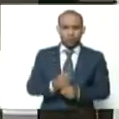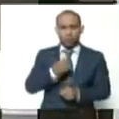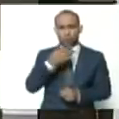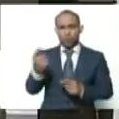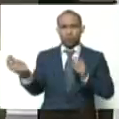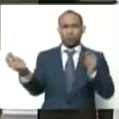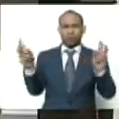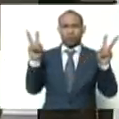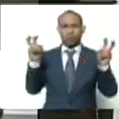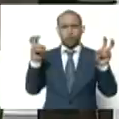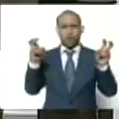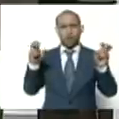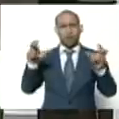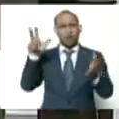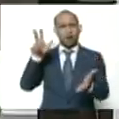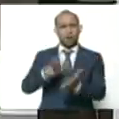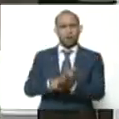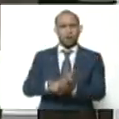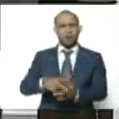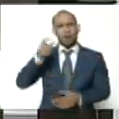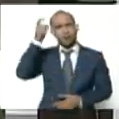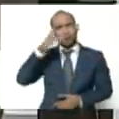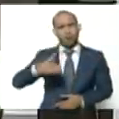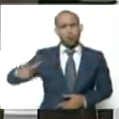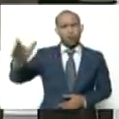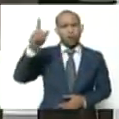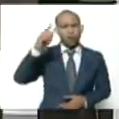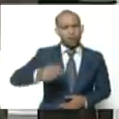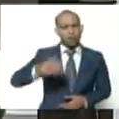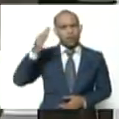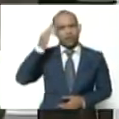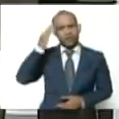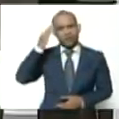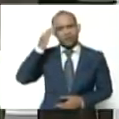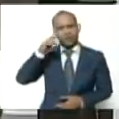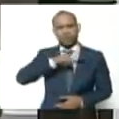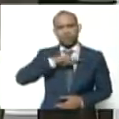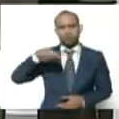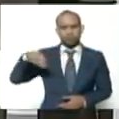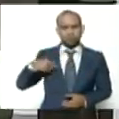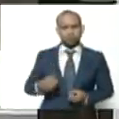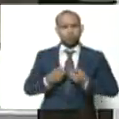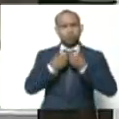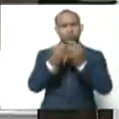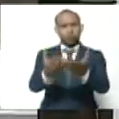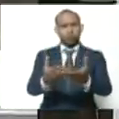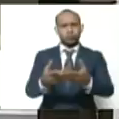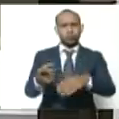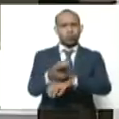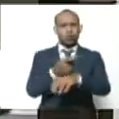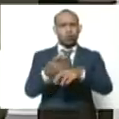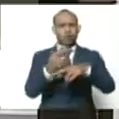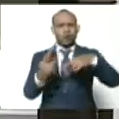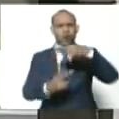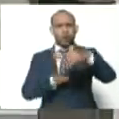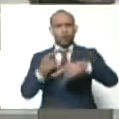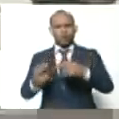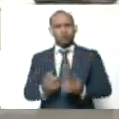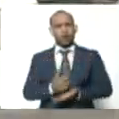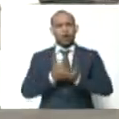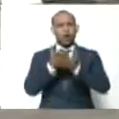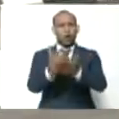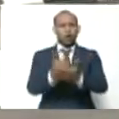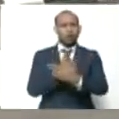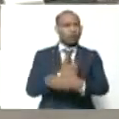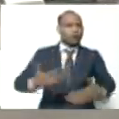hemos decidido, y el pueblo debe saber que cuenta con un gobierno revolucionario que le tiende la mano, que